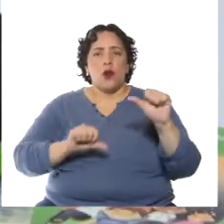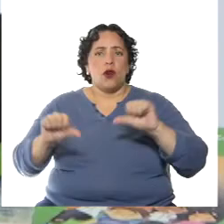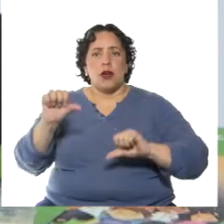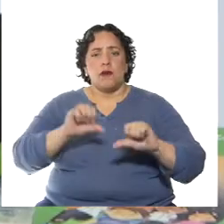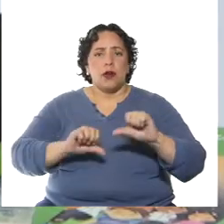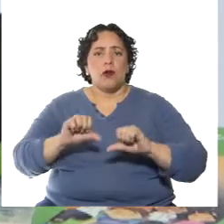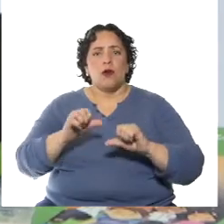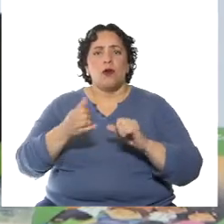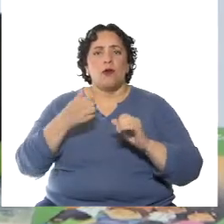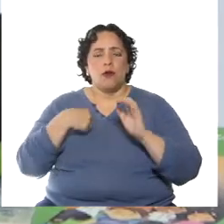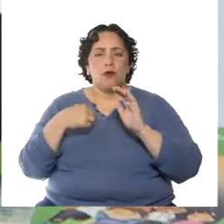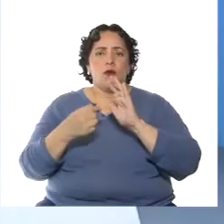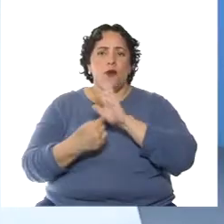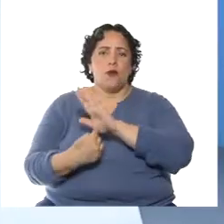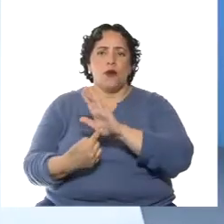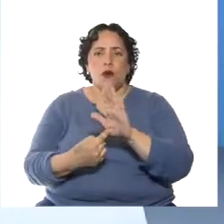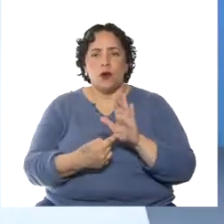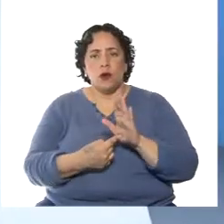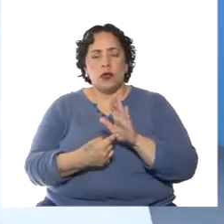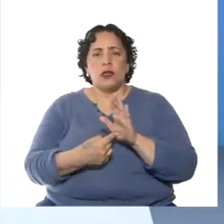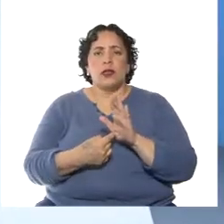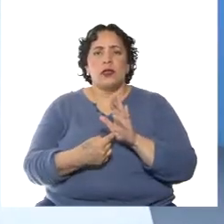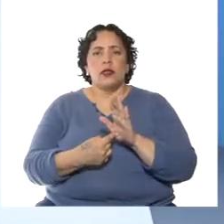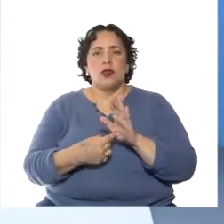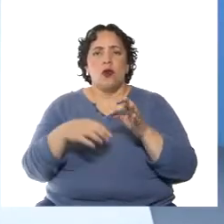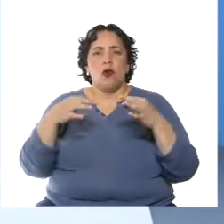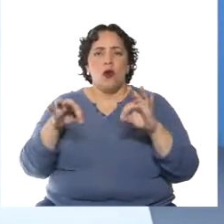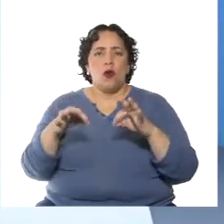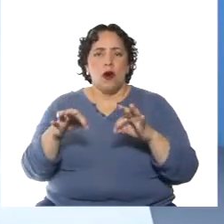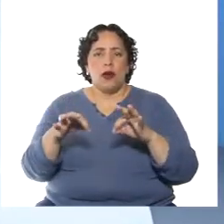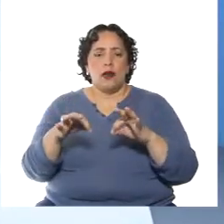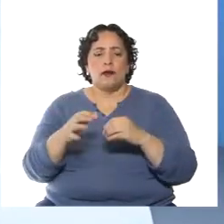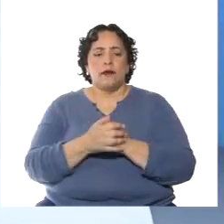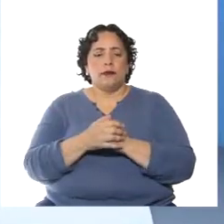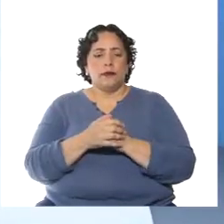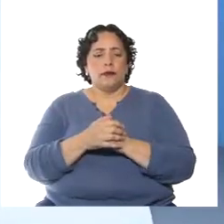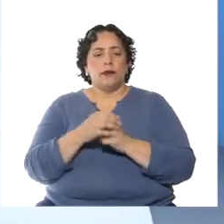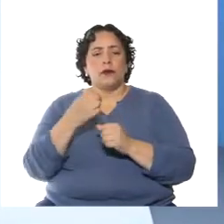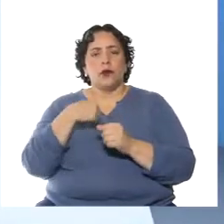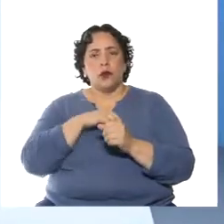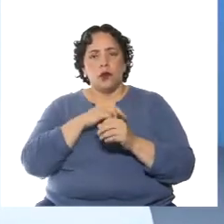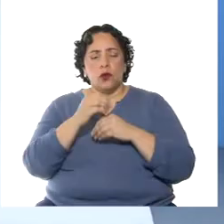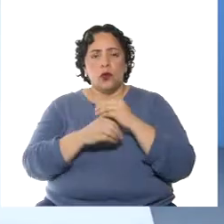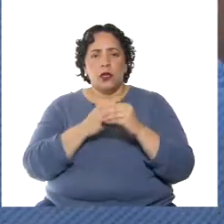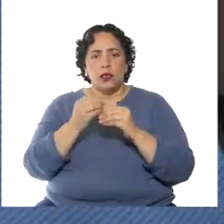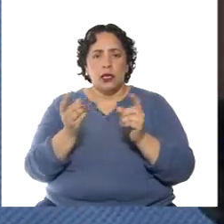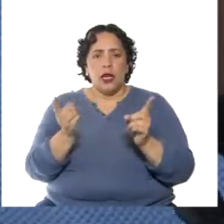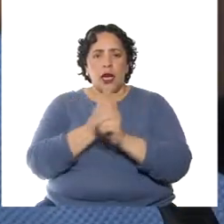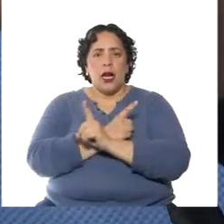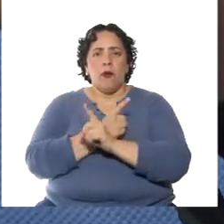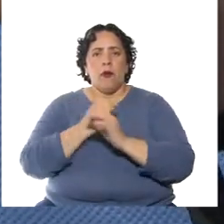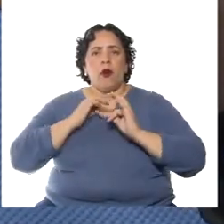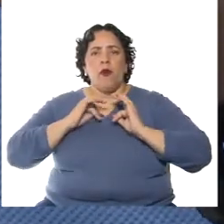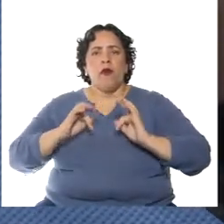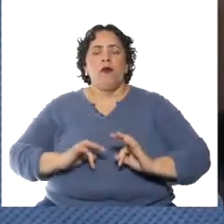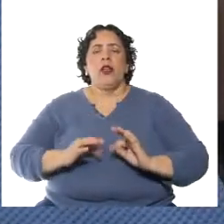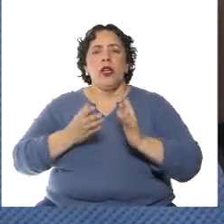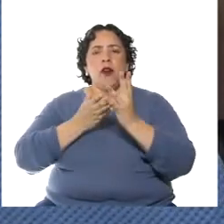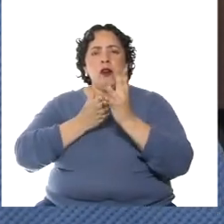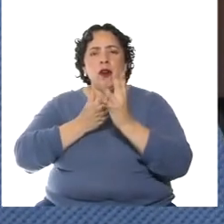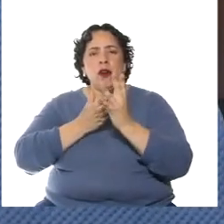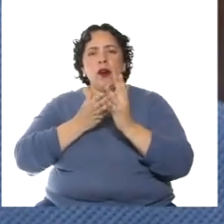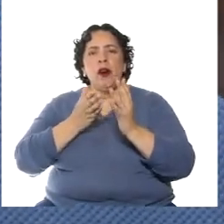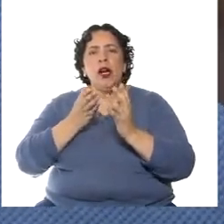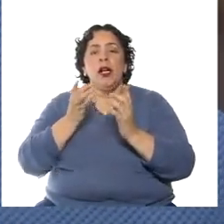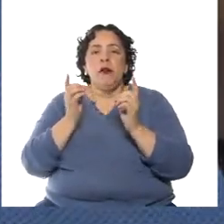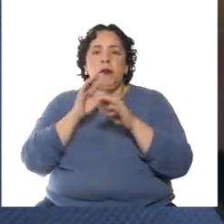ese cambio químico, tenemos acá lo que es esta hojita. Esta hojita la vamos a llevar a un cambio físico, que es por medio de la combustión. A un